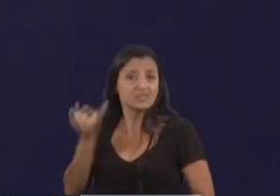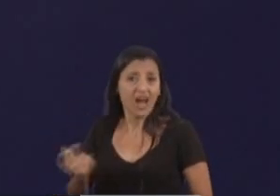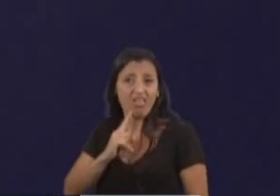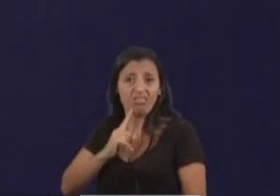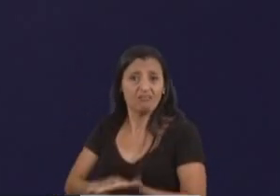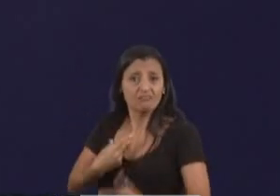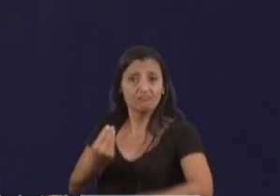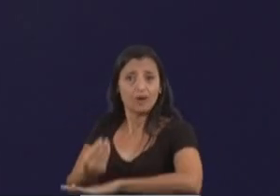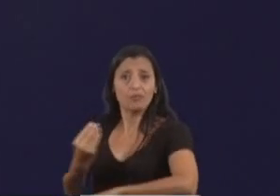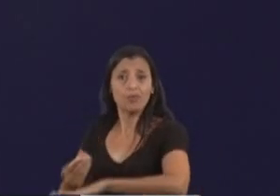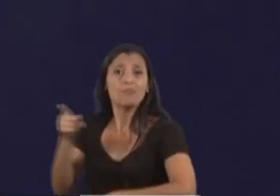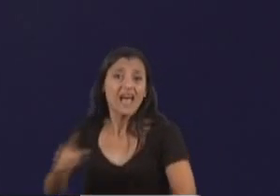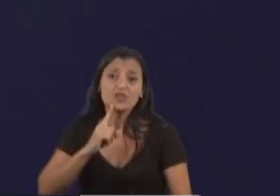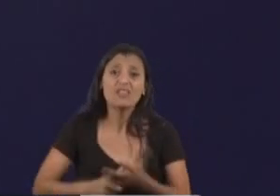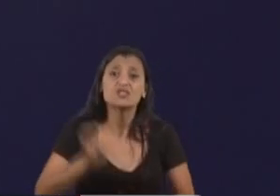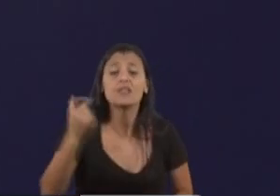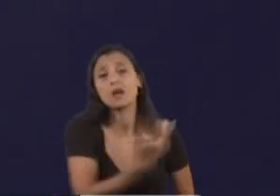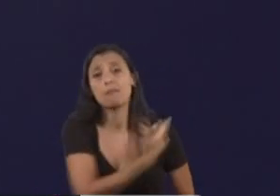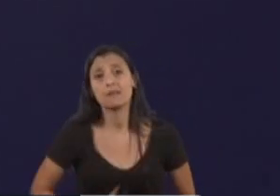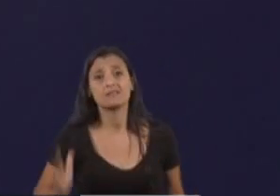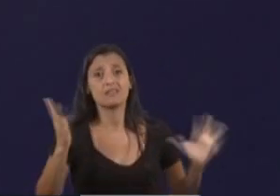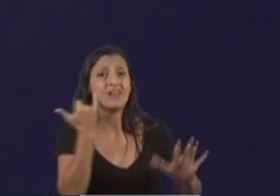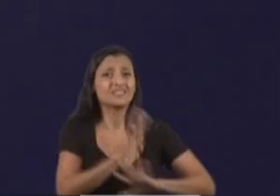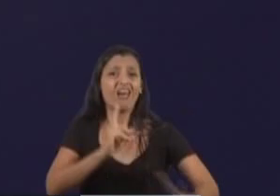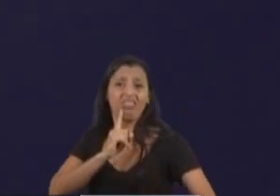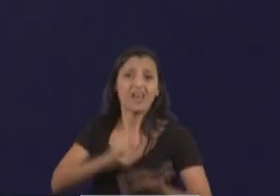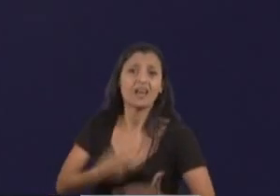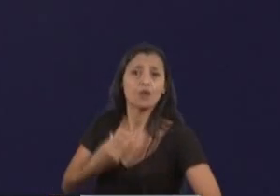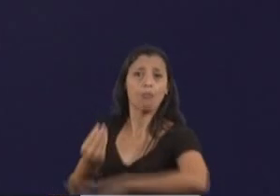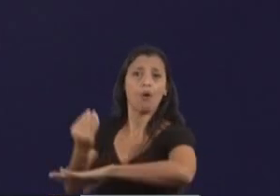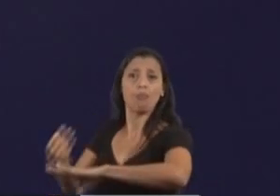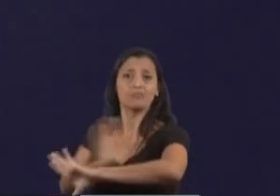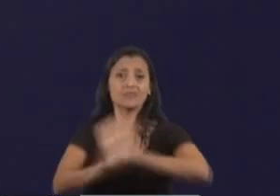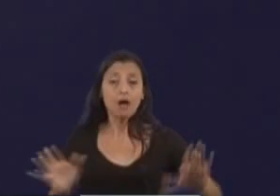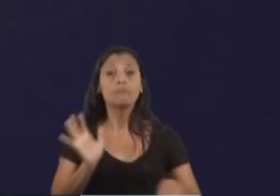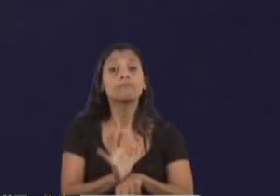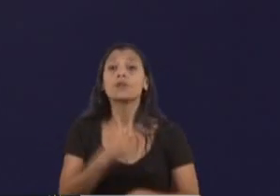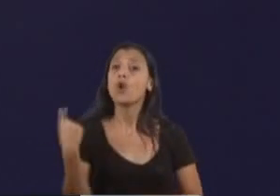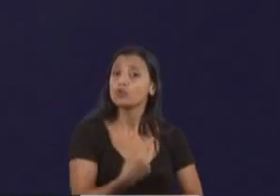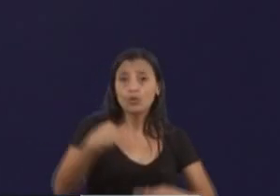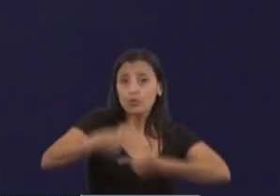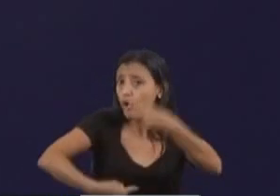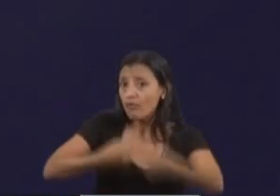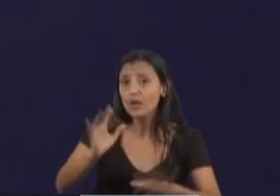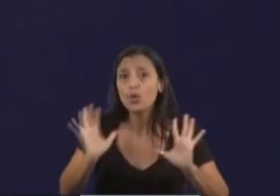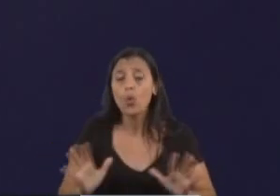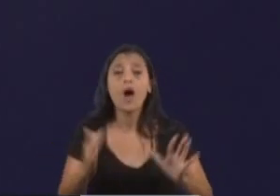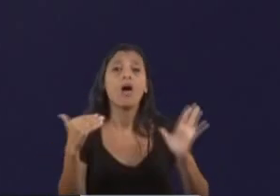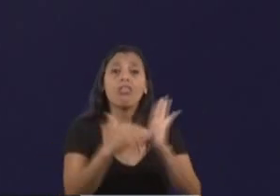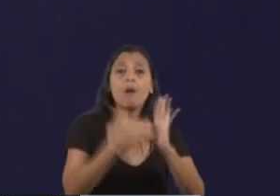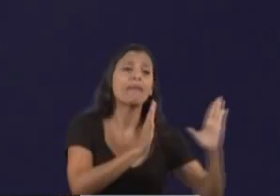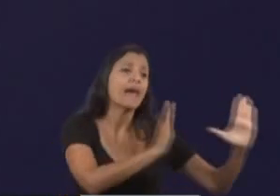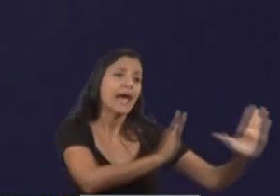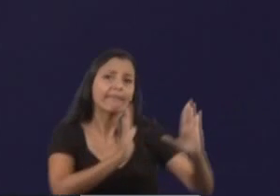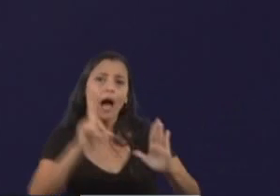comisión y esa es la decisión del presidente y es lo que lo que está ocurriendo, digamos. Y se seguirán los pasos legales que